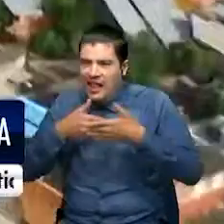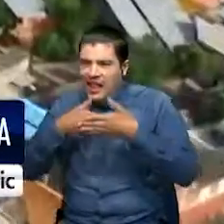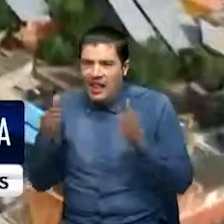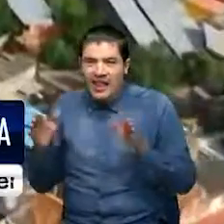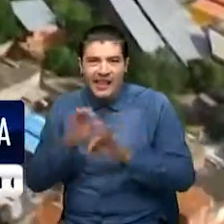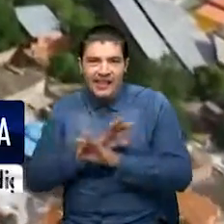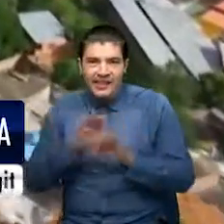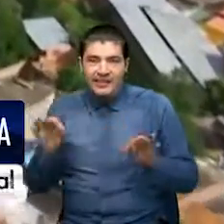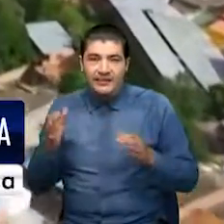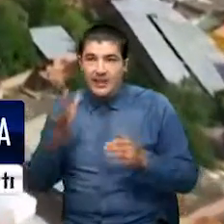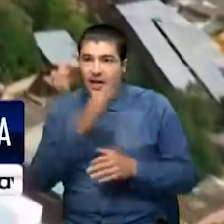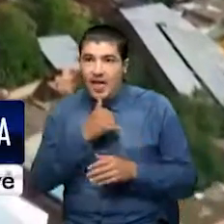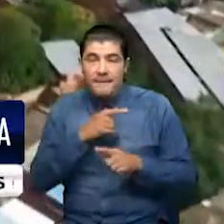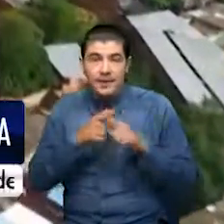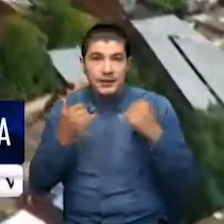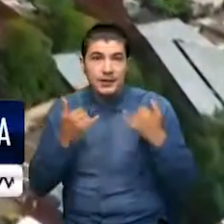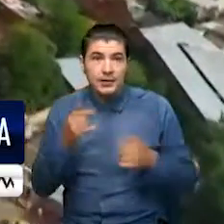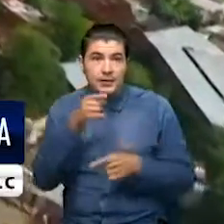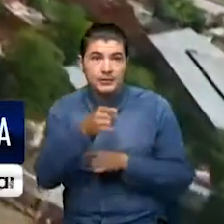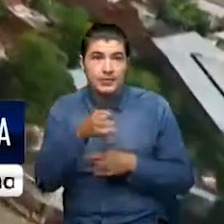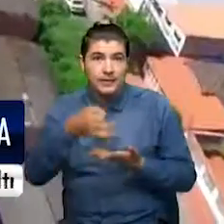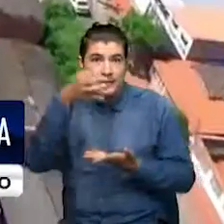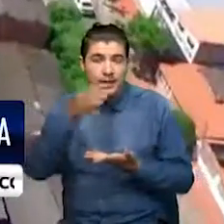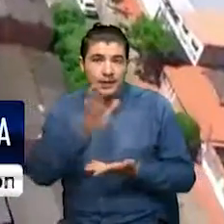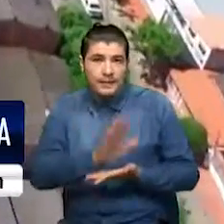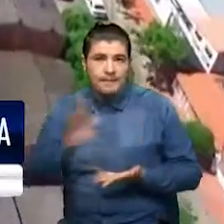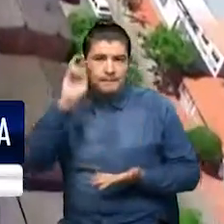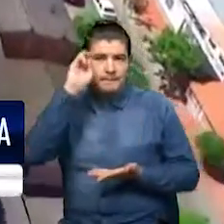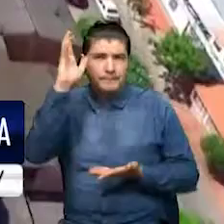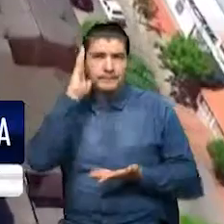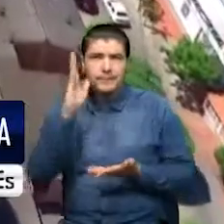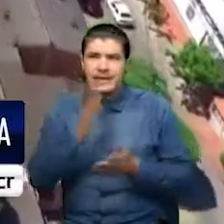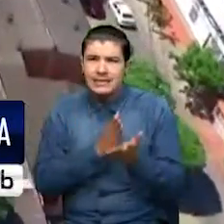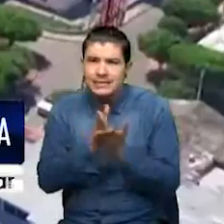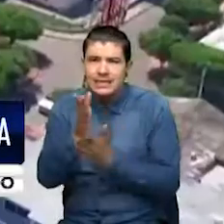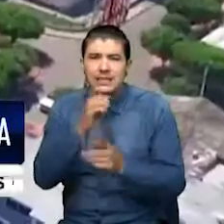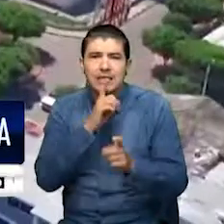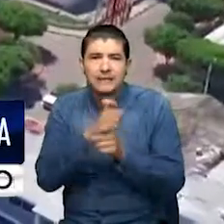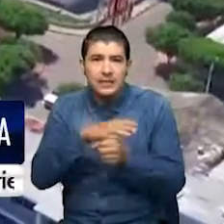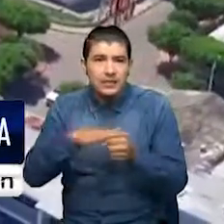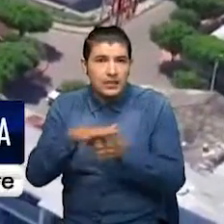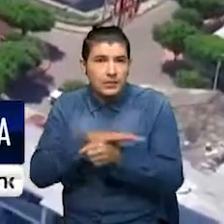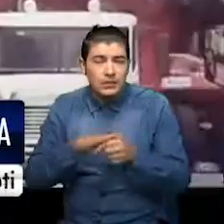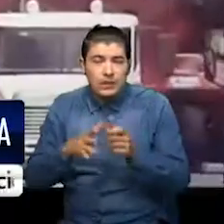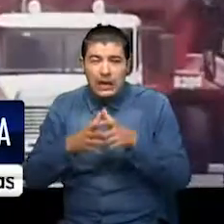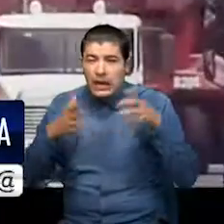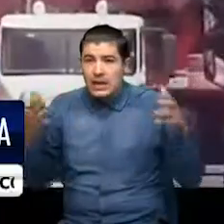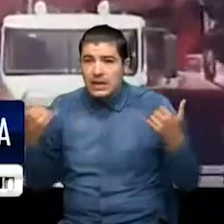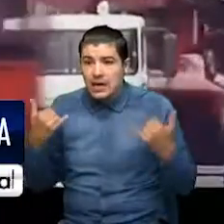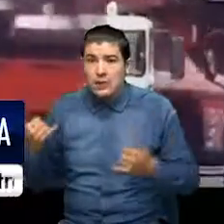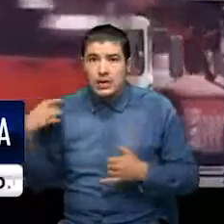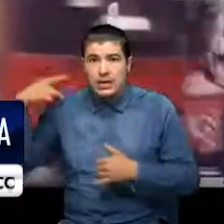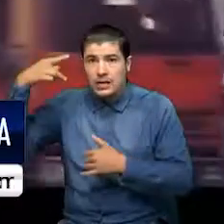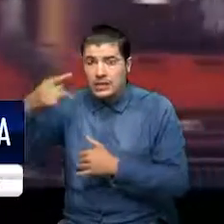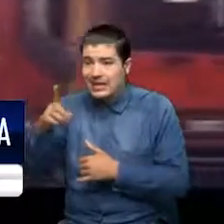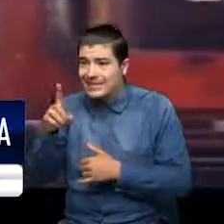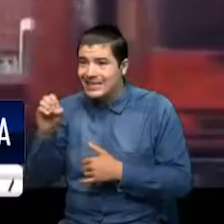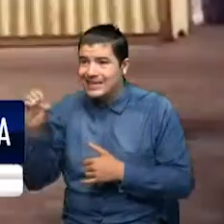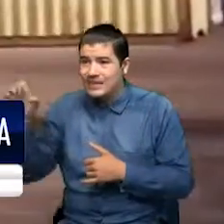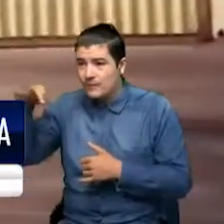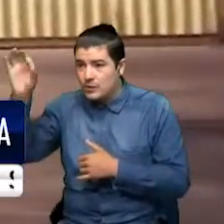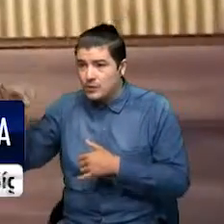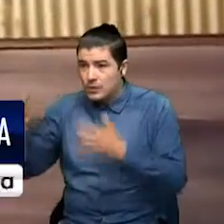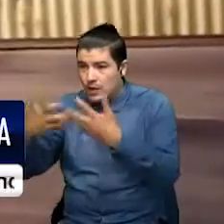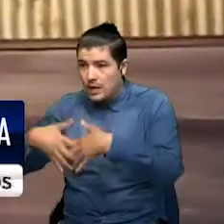la capital del departamento de norte de santander sigue atravesando una de las crisis más grandes de su historia del 100 por ciento de las agencias